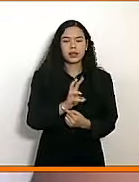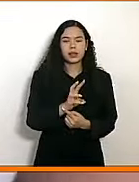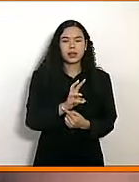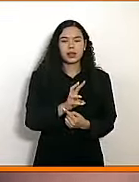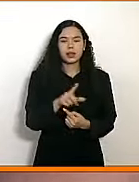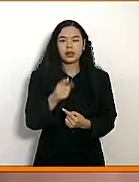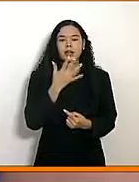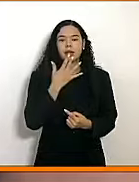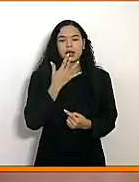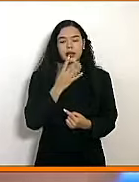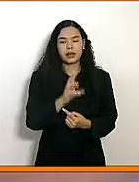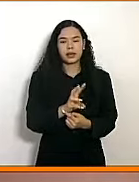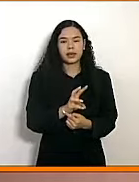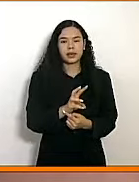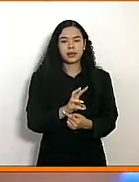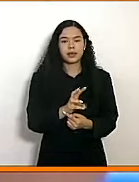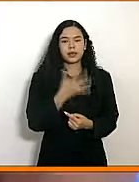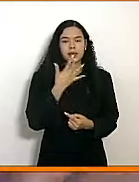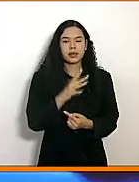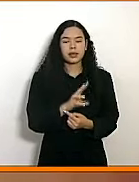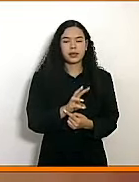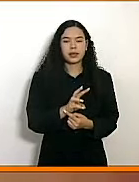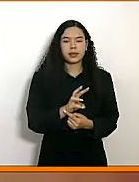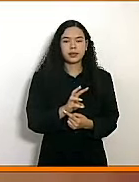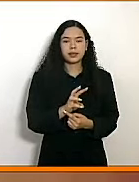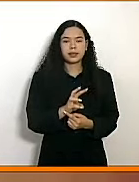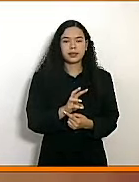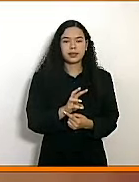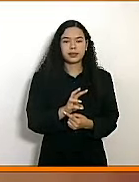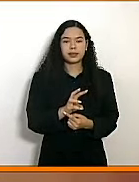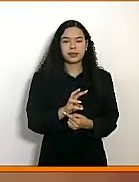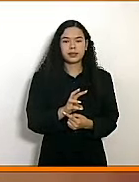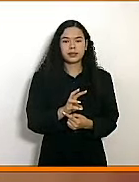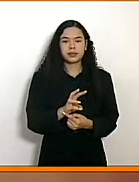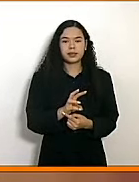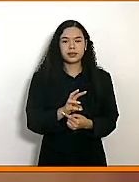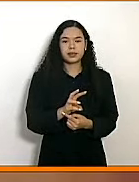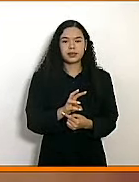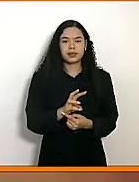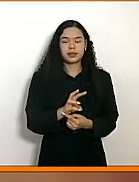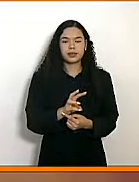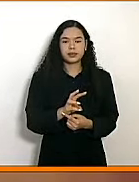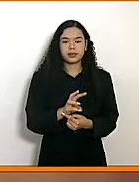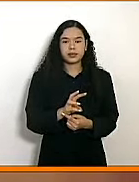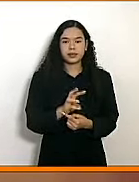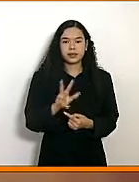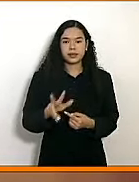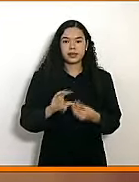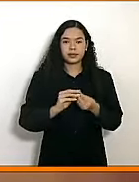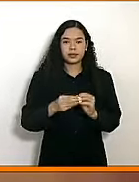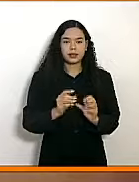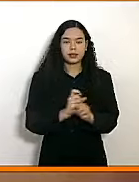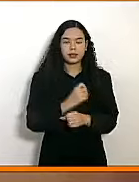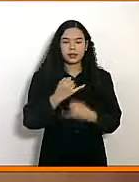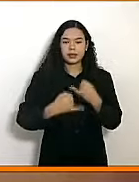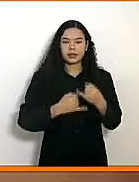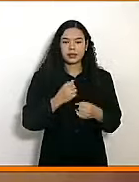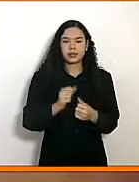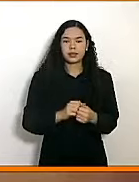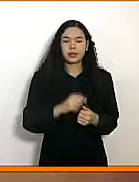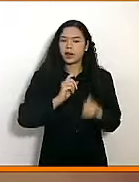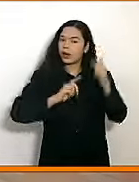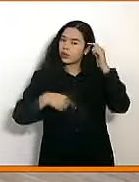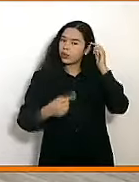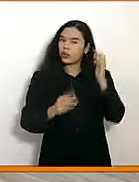Si eres jugador de la línea del 6, muchísima suerte porque este segundo dígito es 3. El número afortunado